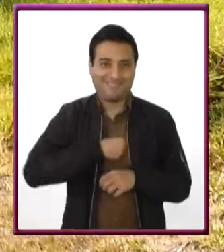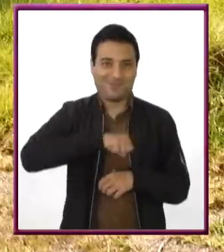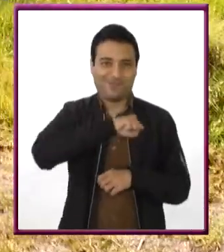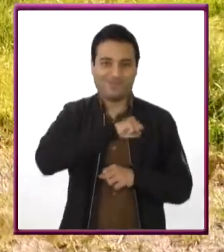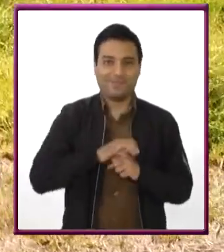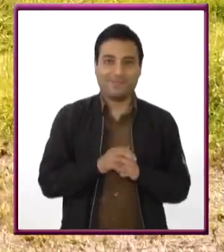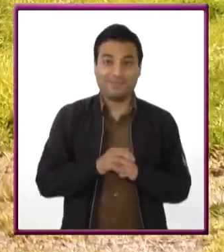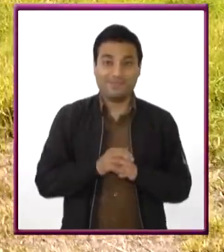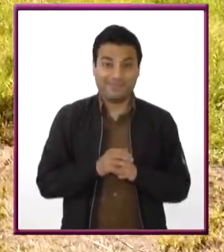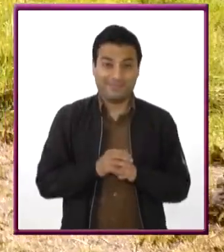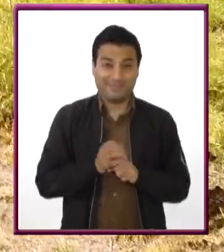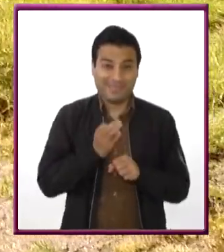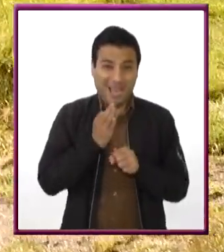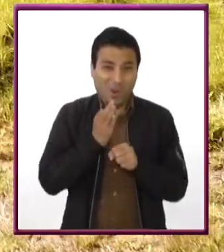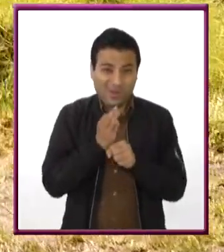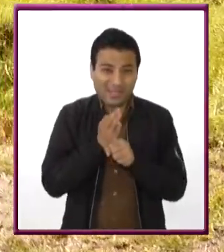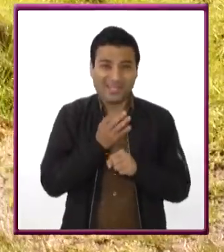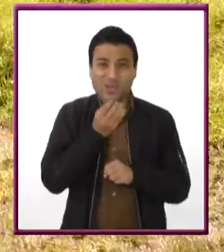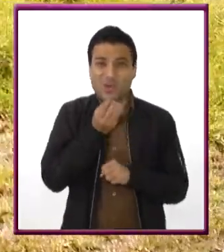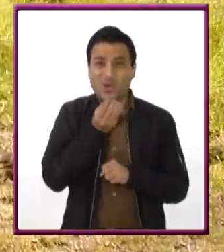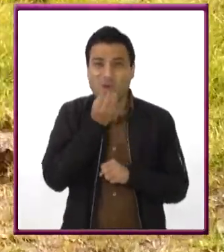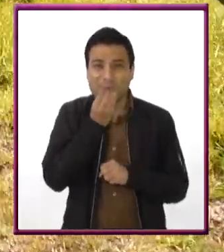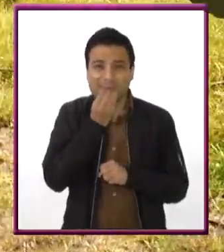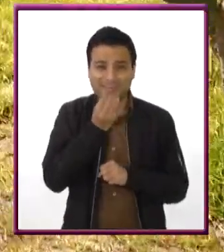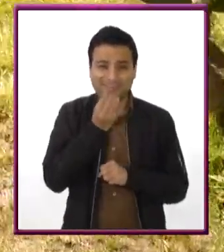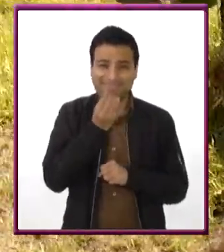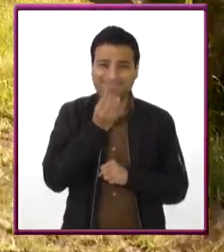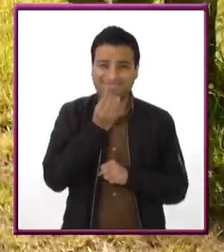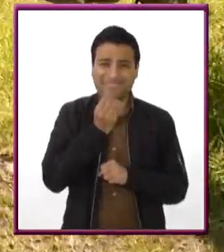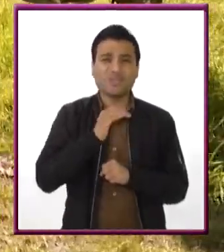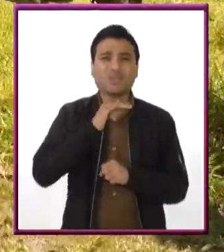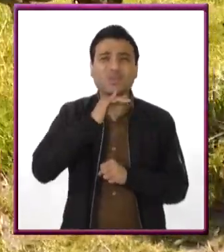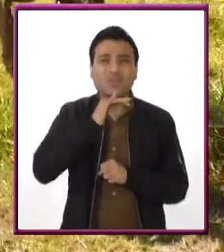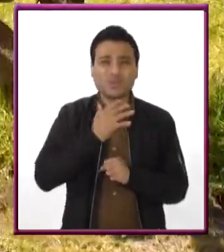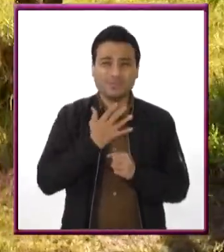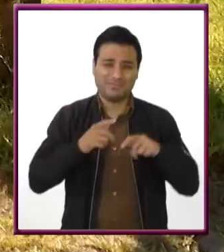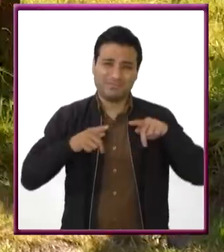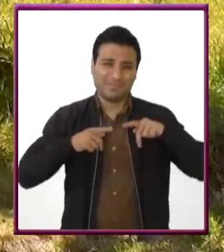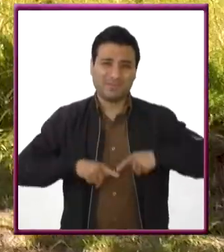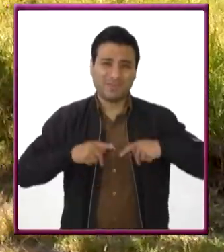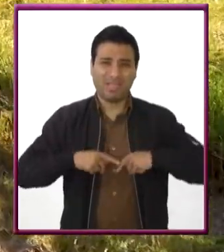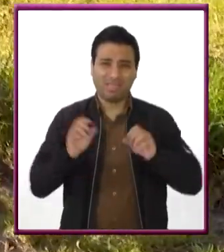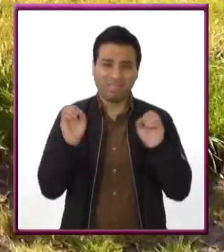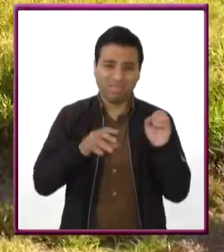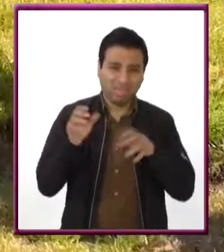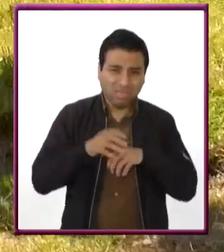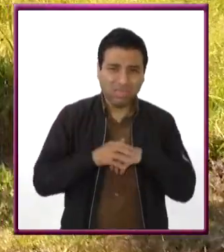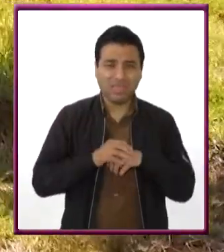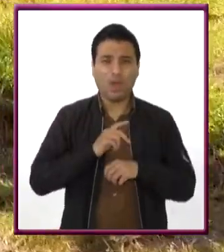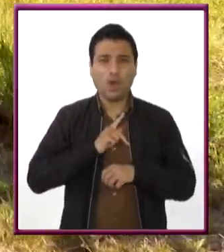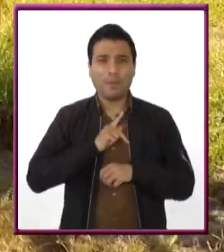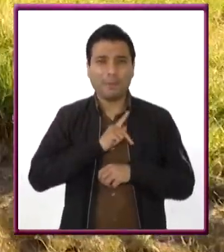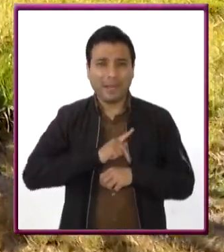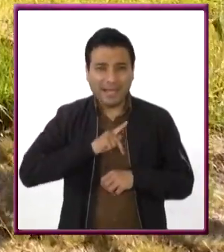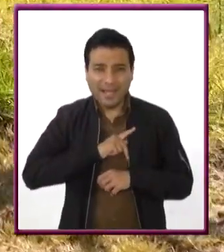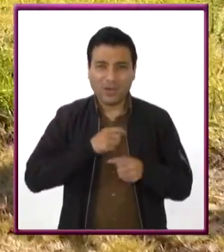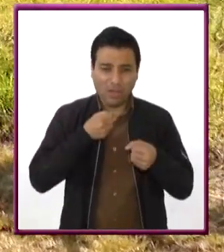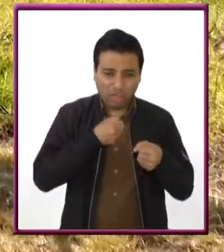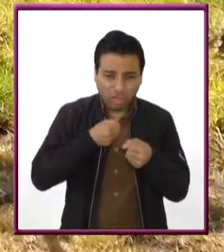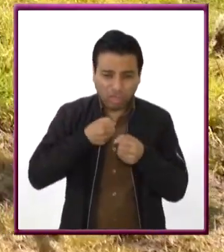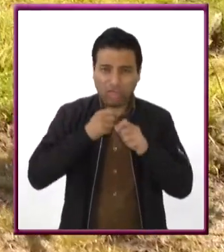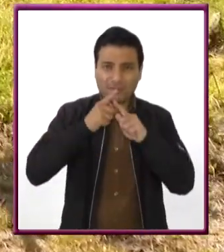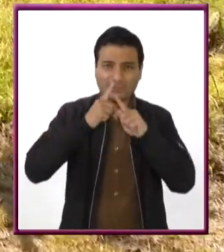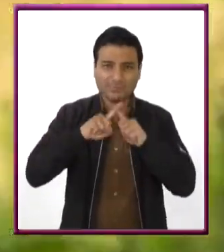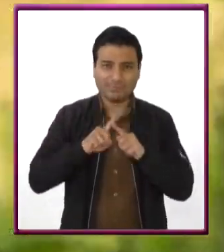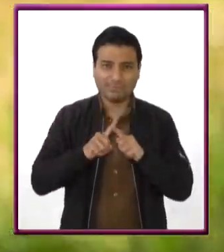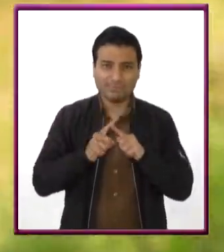la contaminación de estos alimentos por residuos en los suelos, sustancias tóxicas y agroquímicos nocivos es una realidad que tenemos